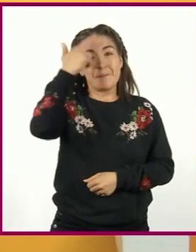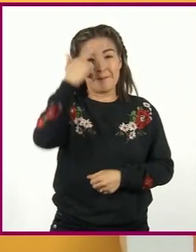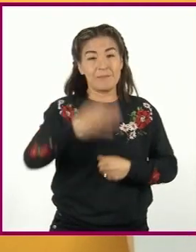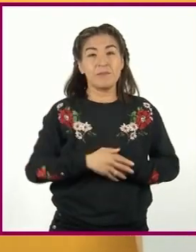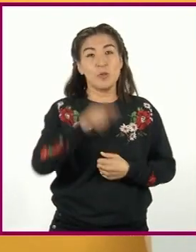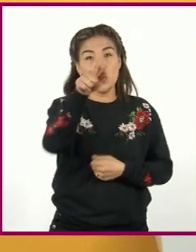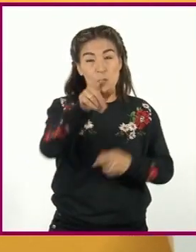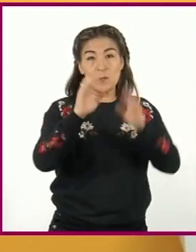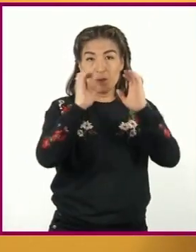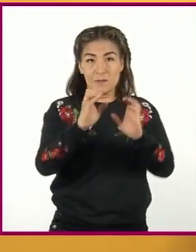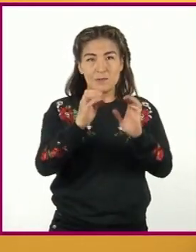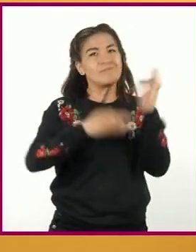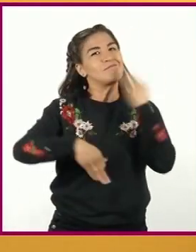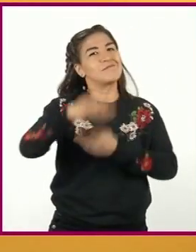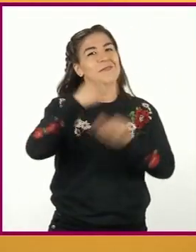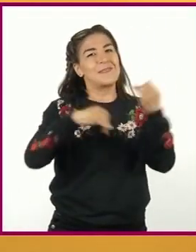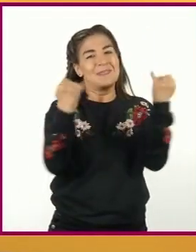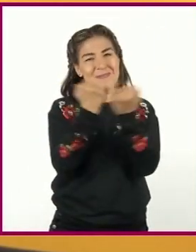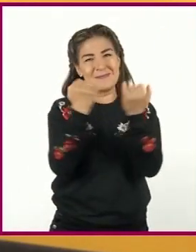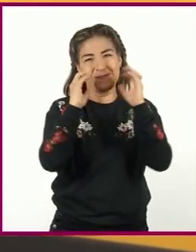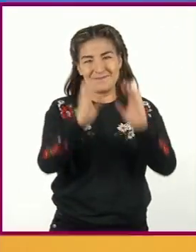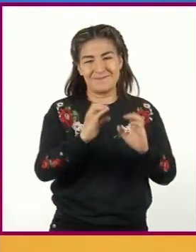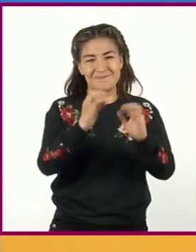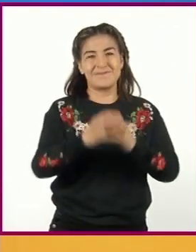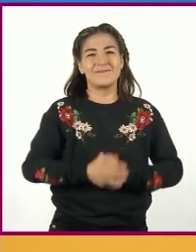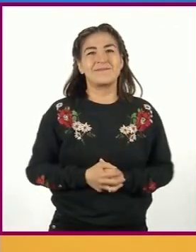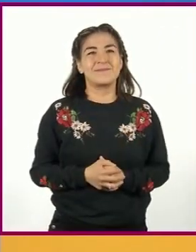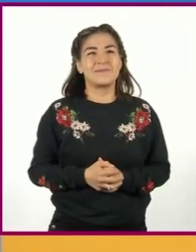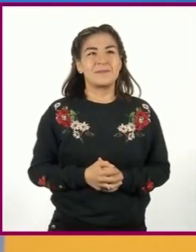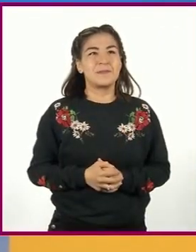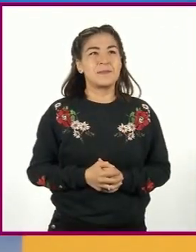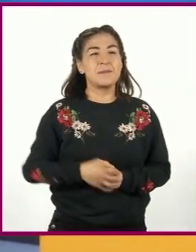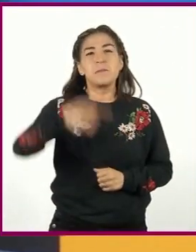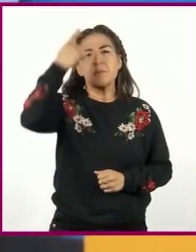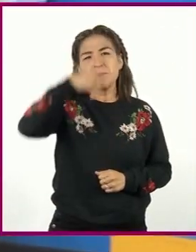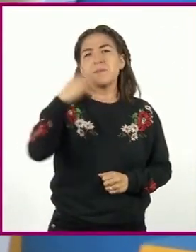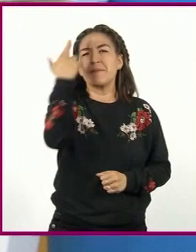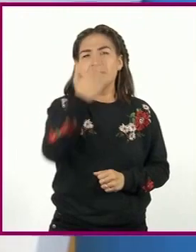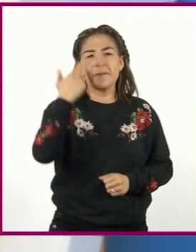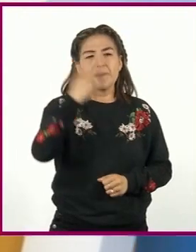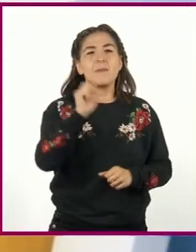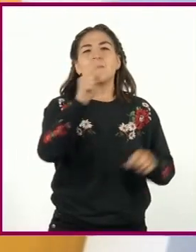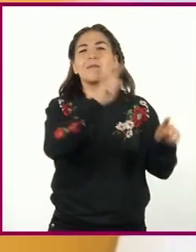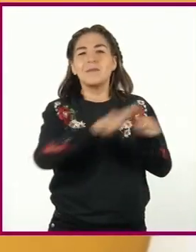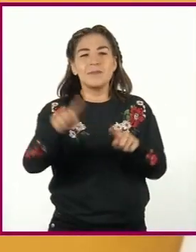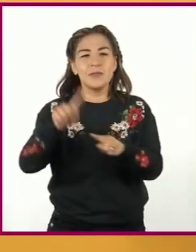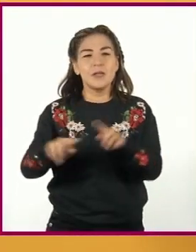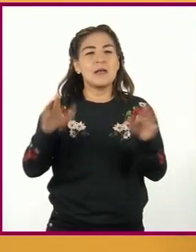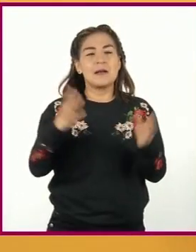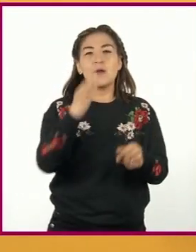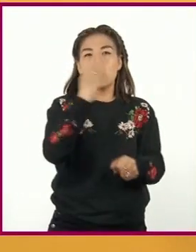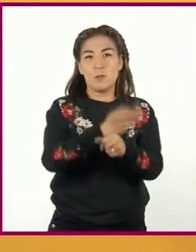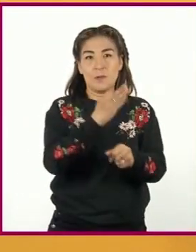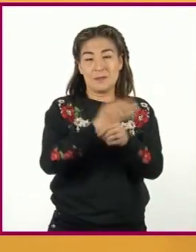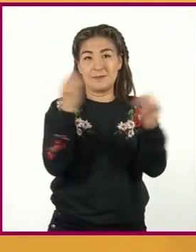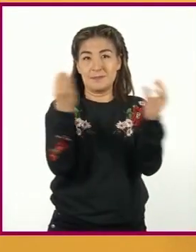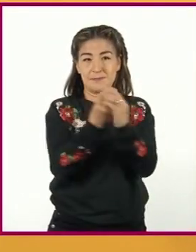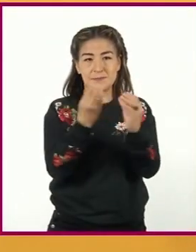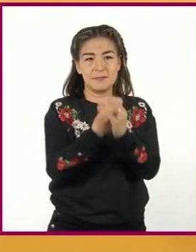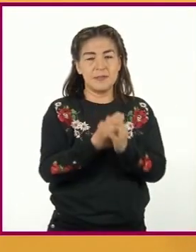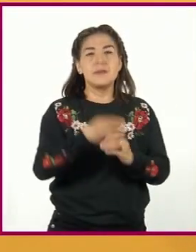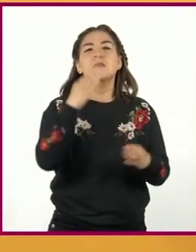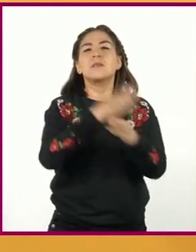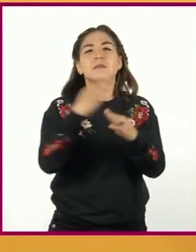te cuidas tú, nos cuidamos todos. Para revisar algunas aportaciones que se den a lo largo de la sesión,